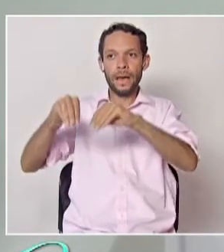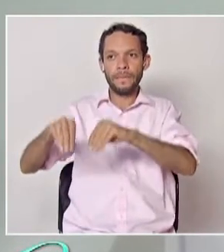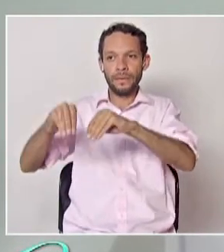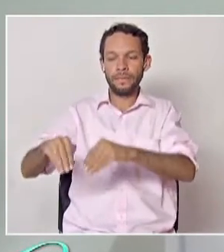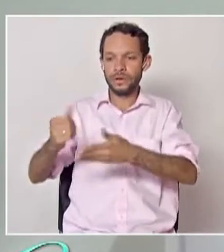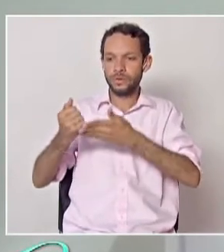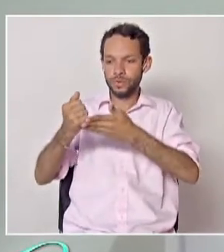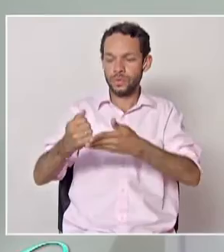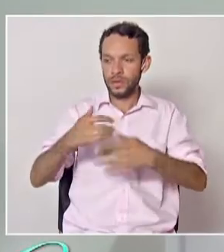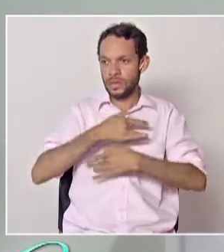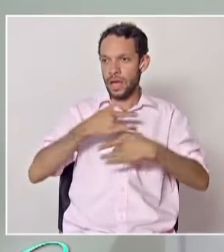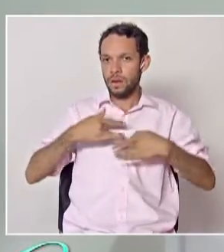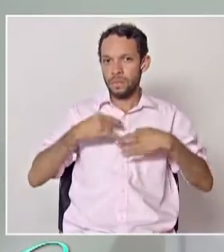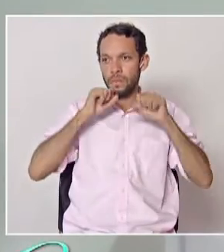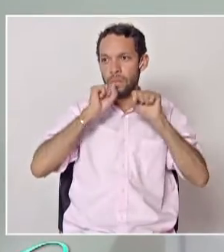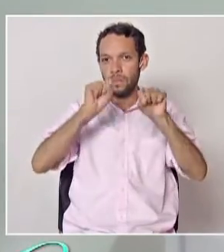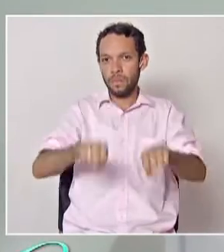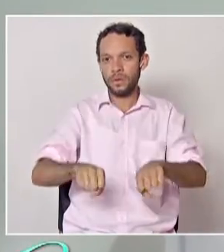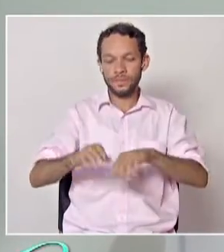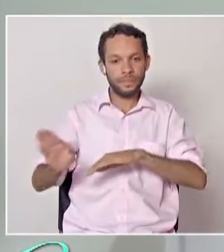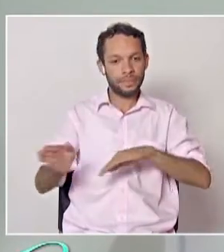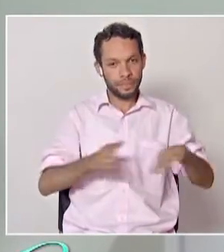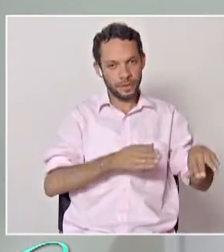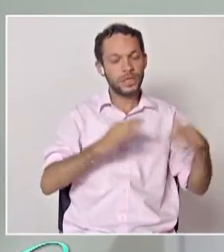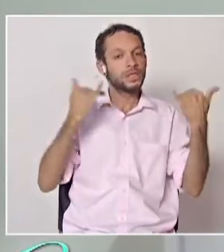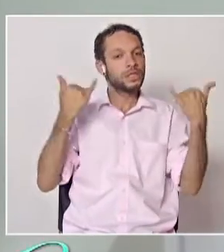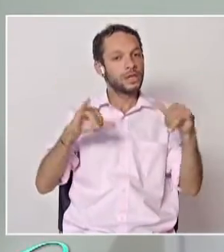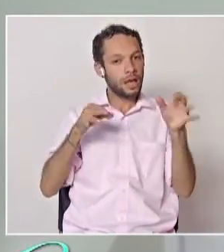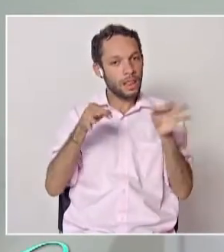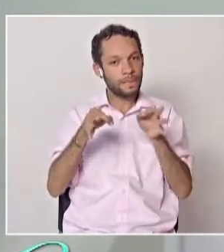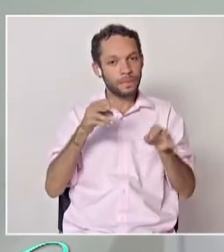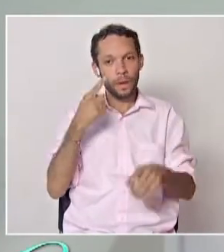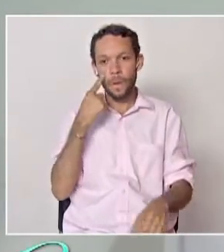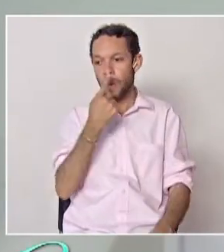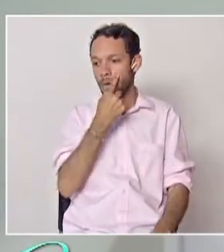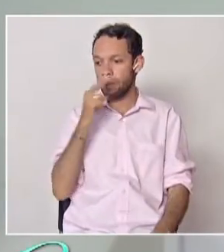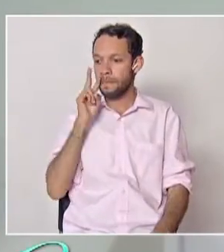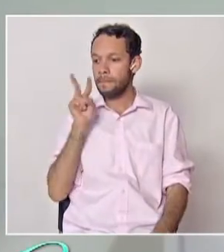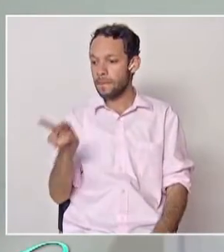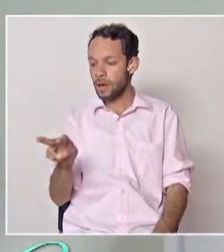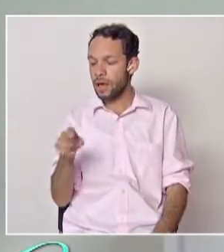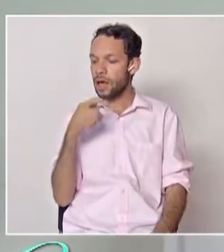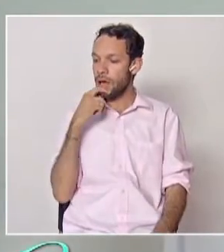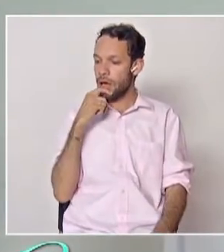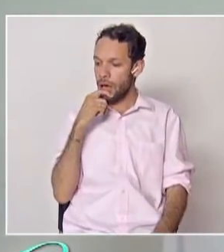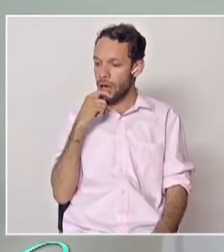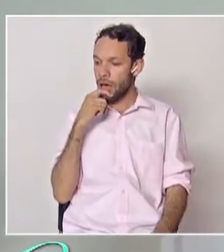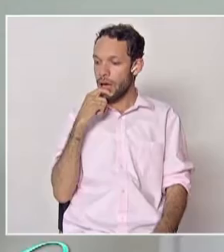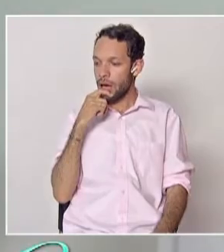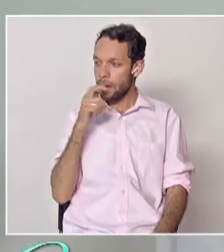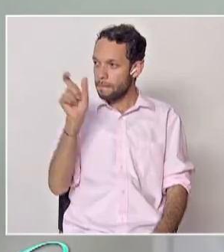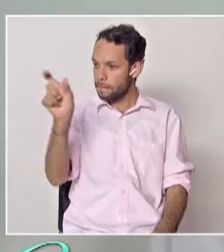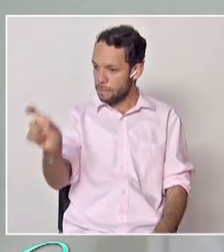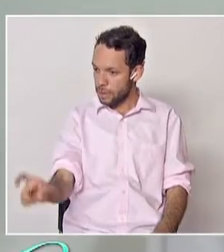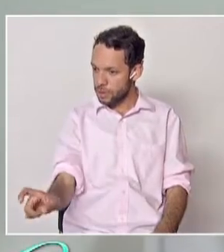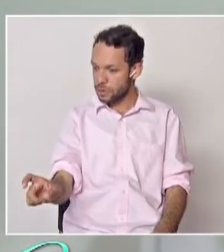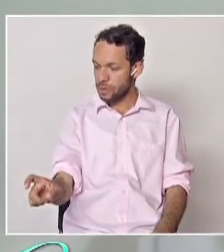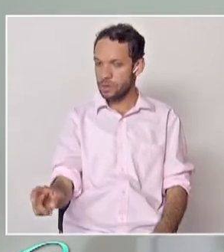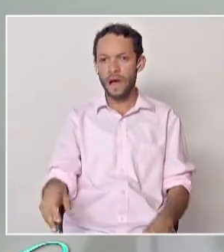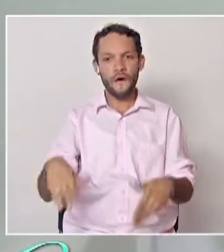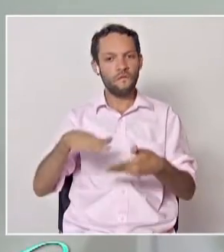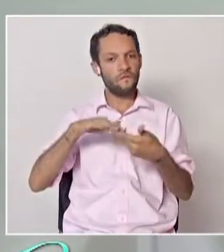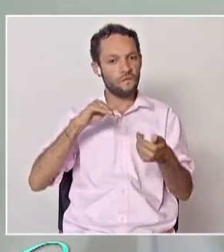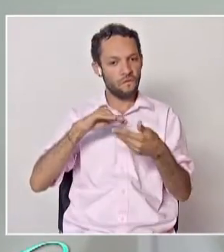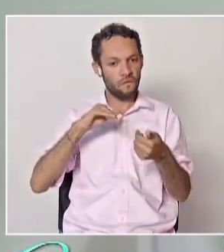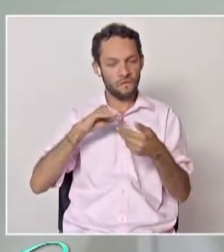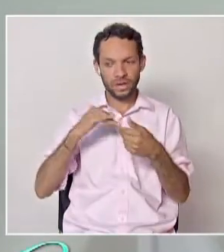complementarios con los que manejamos dolor. Bueno, como yo les decía, es observación. Es mirar que la persona tenga